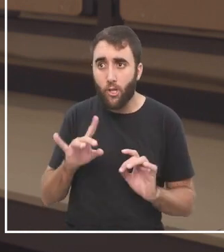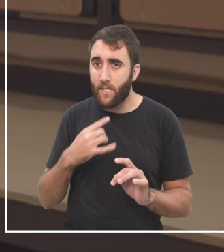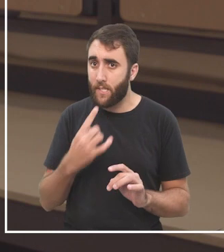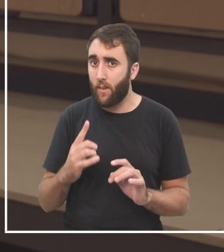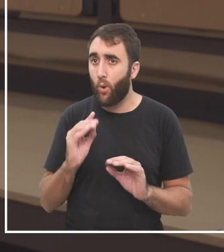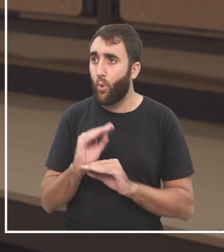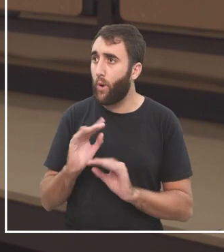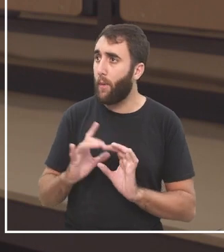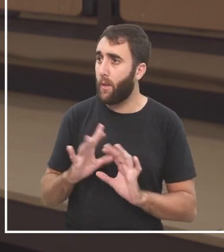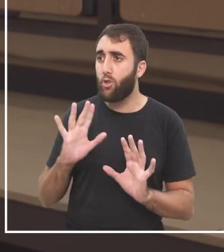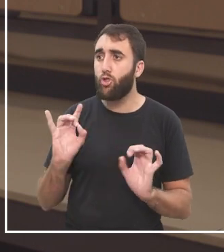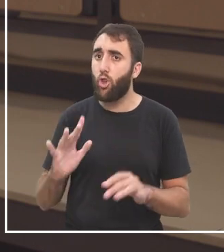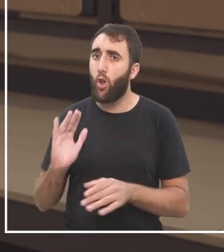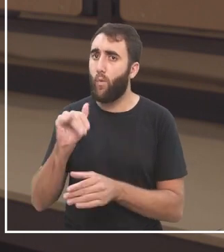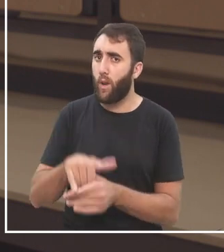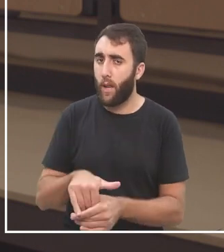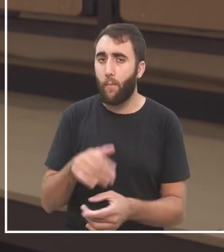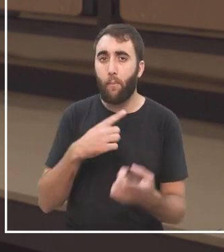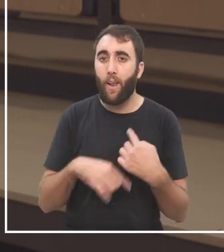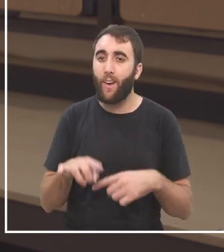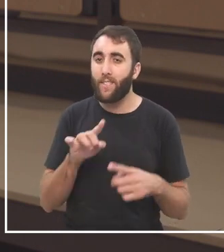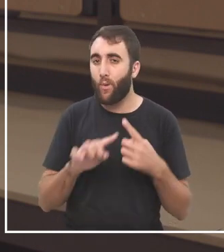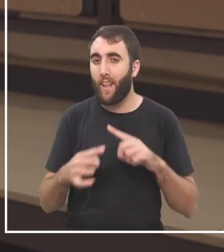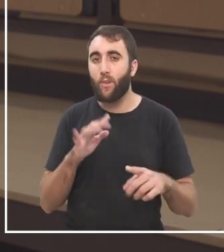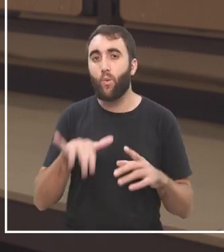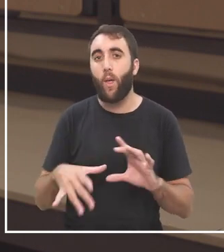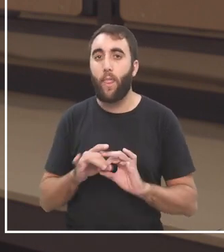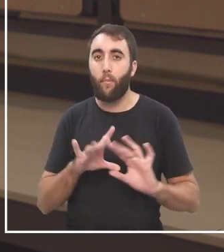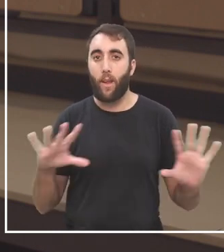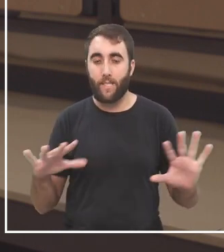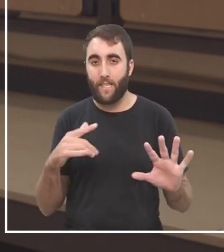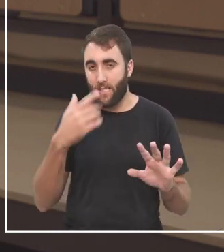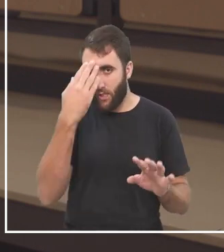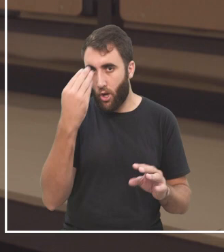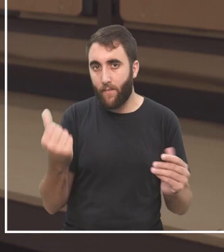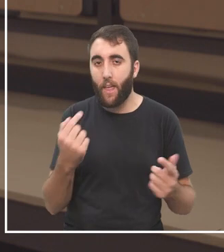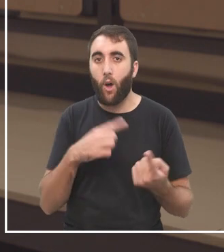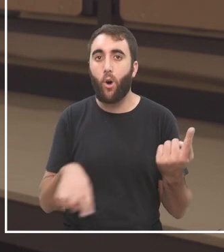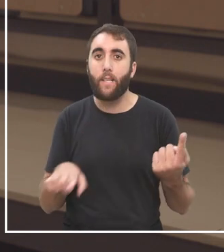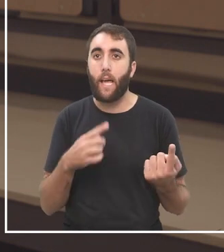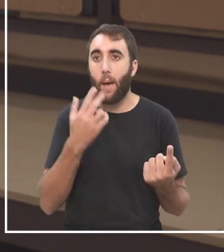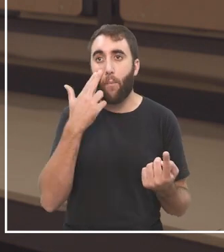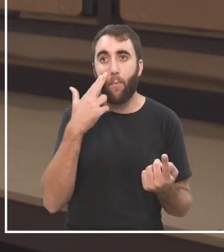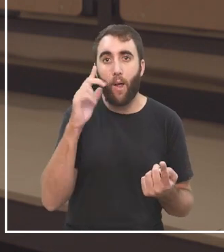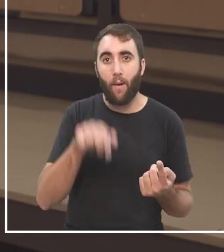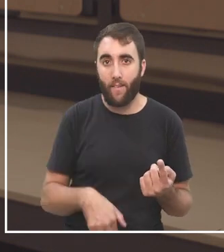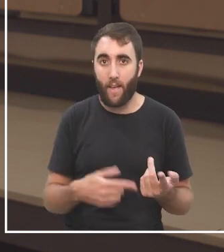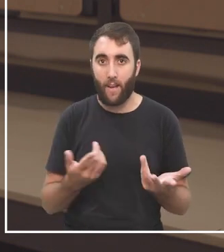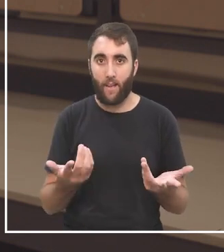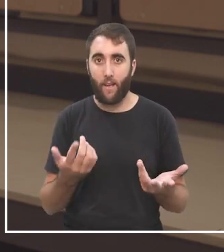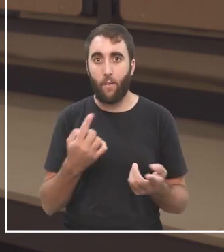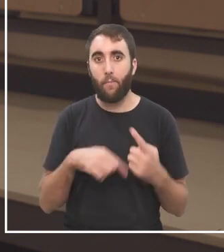de relación con la democracia tiende a generar pues, problemas, como por